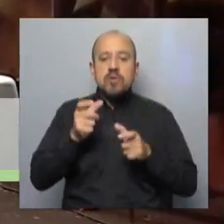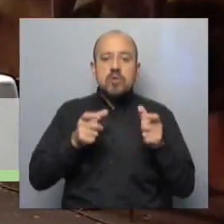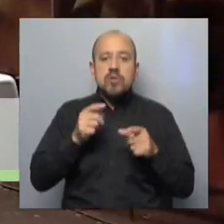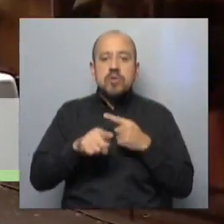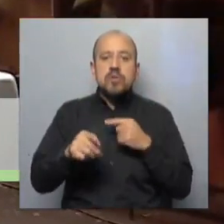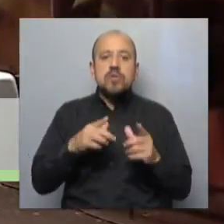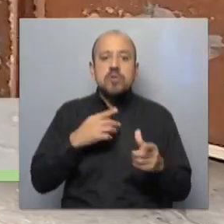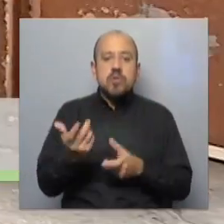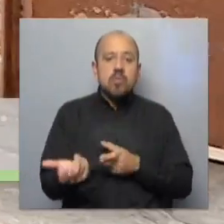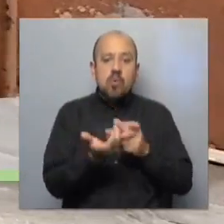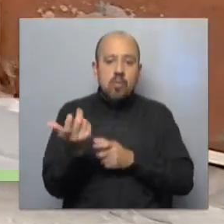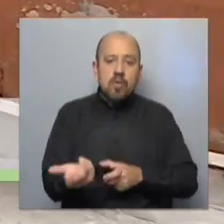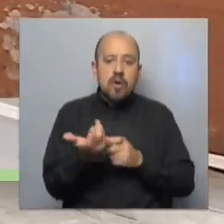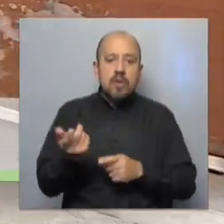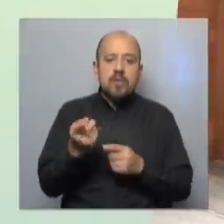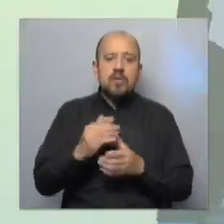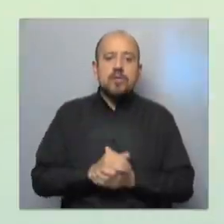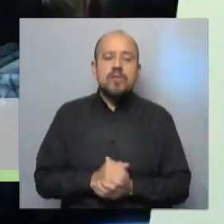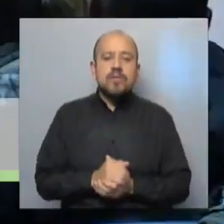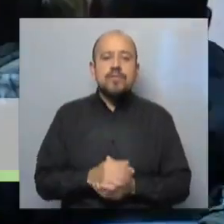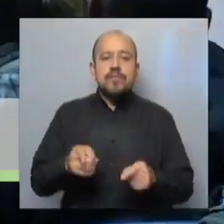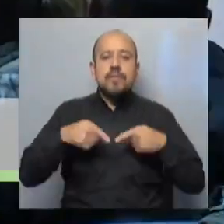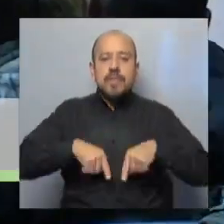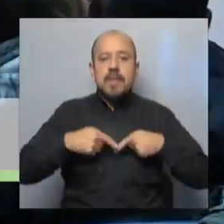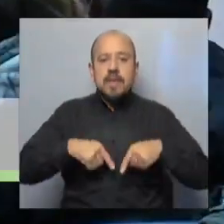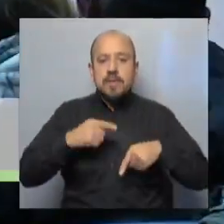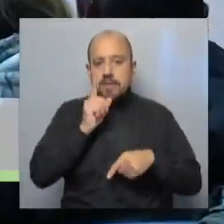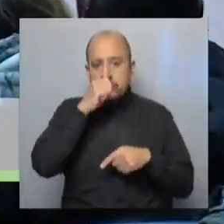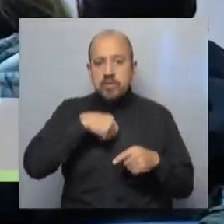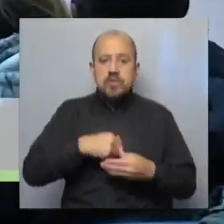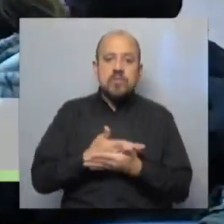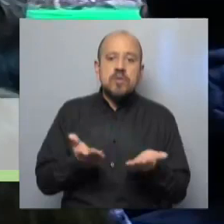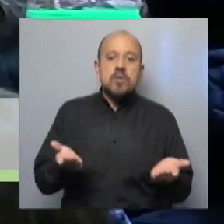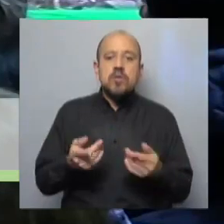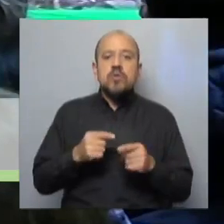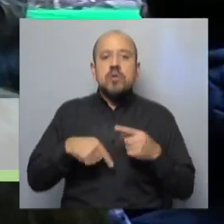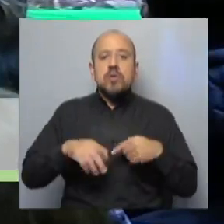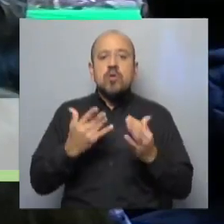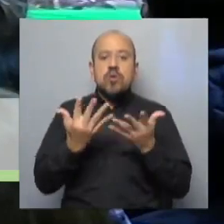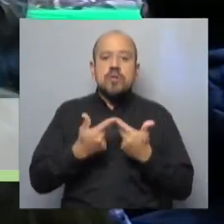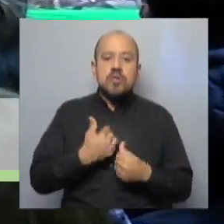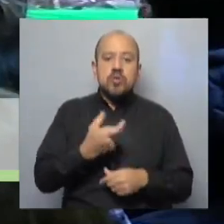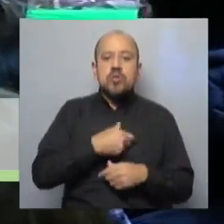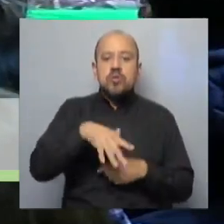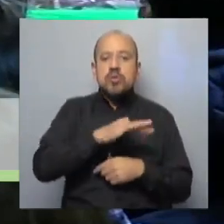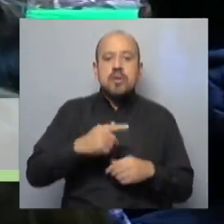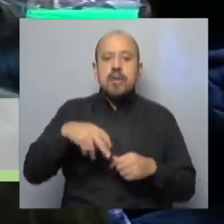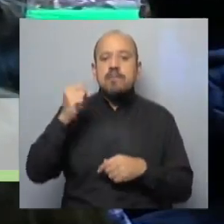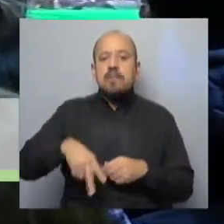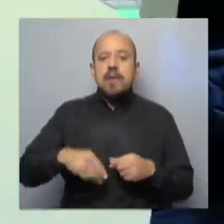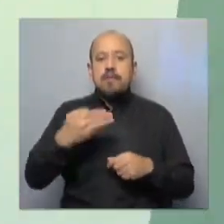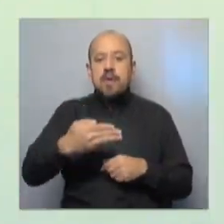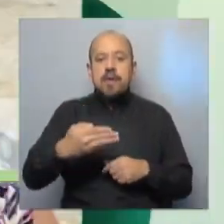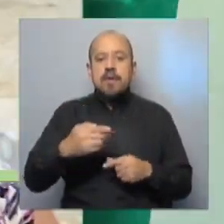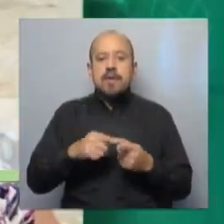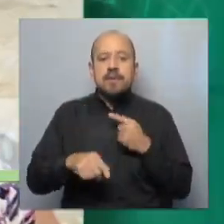intervino bomberos y servicio técnico intendencia de montevideo presentó ante organizaciones sociales el plan b en materia ambiental